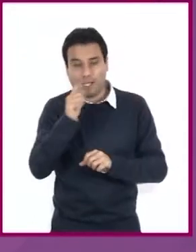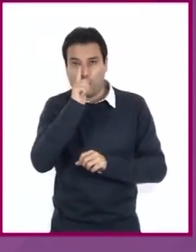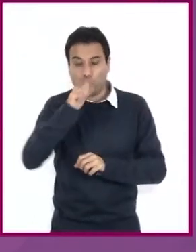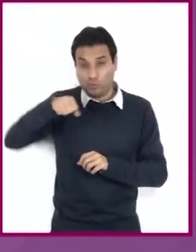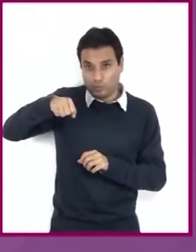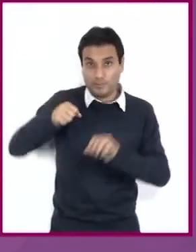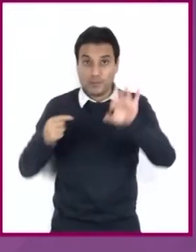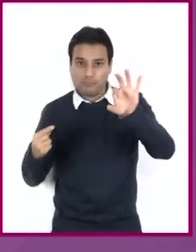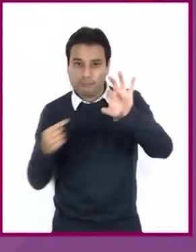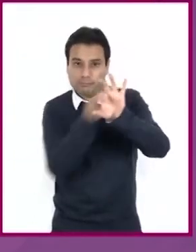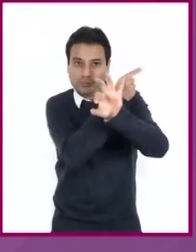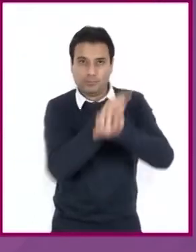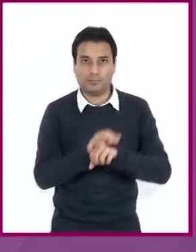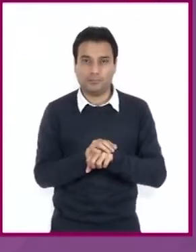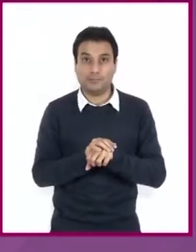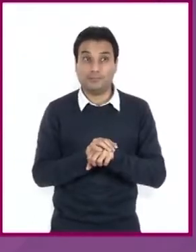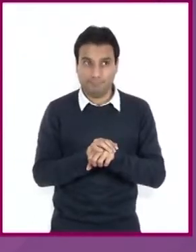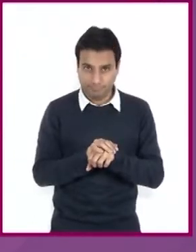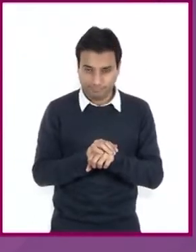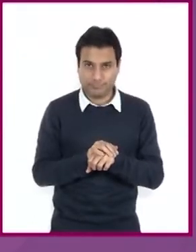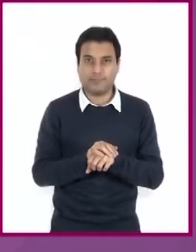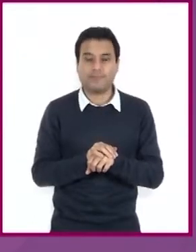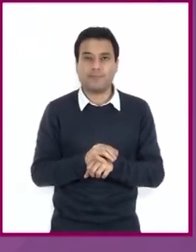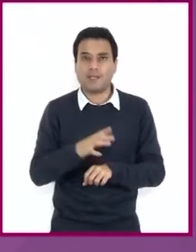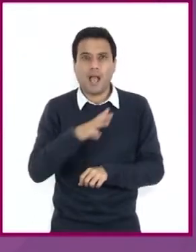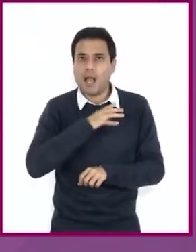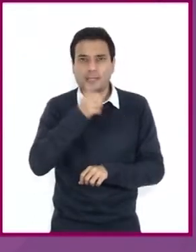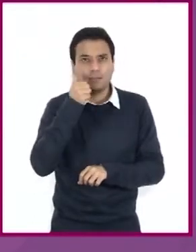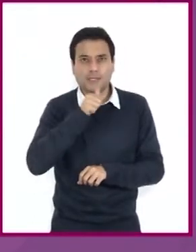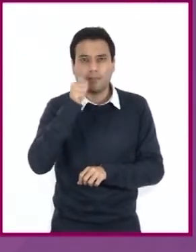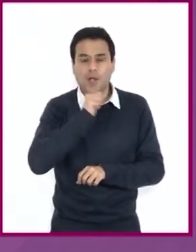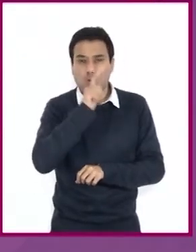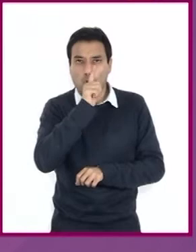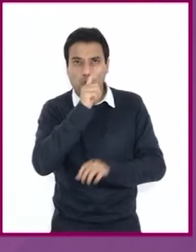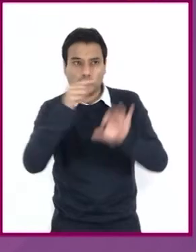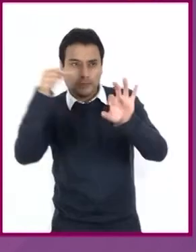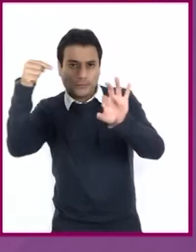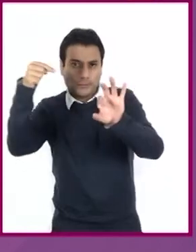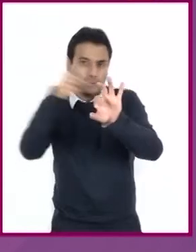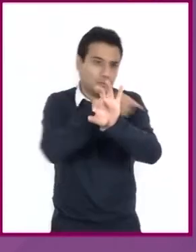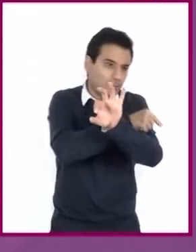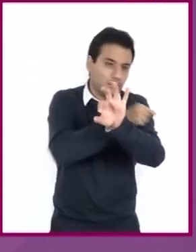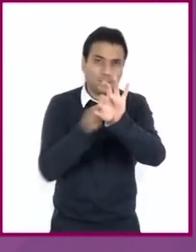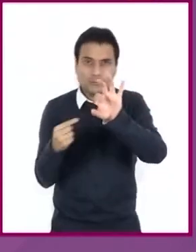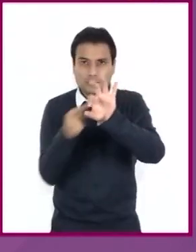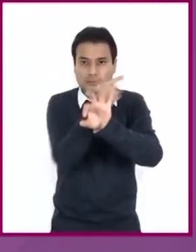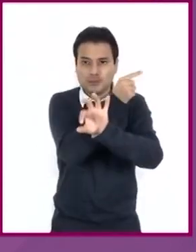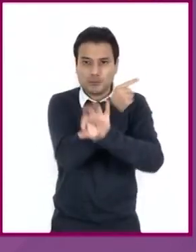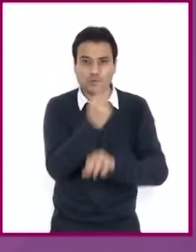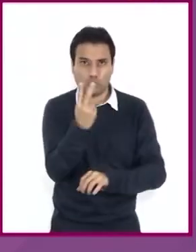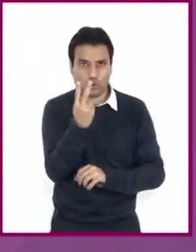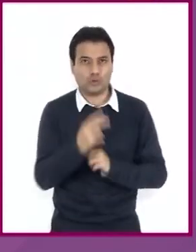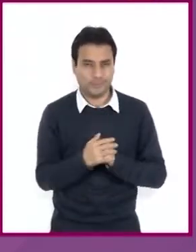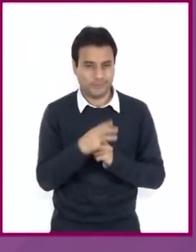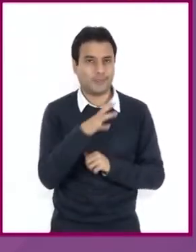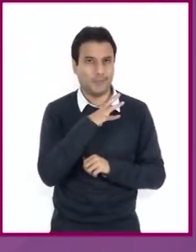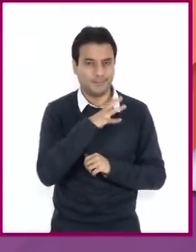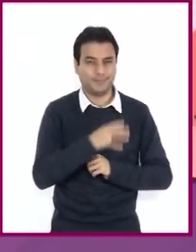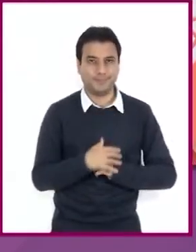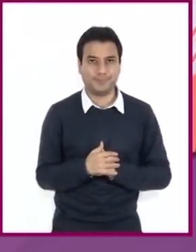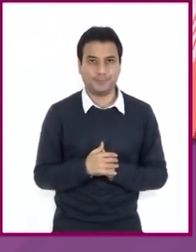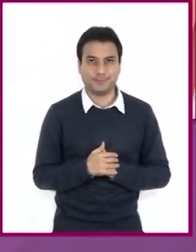lugar iluminado formaba una línea directa entre el agujero y entre las linternas afuera del